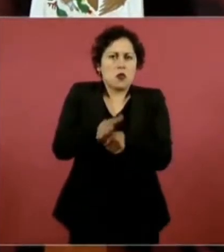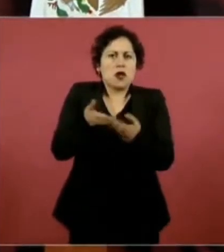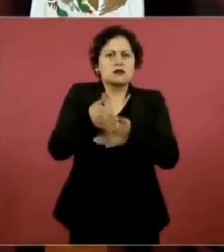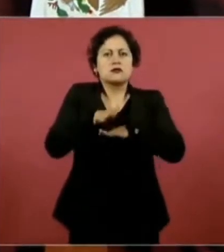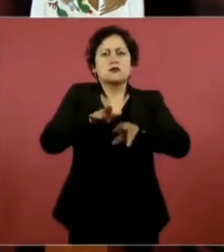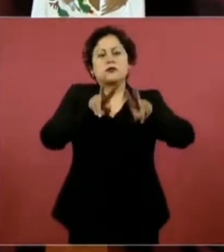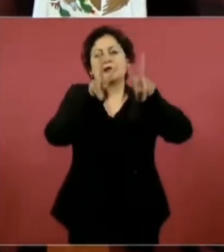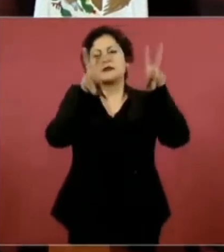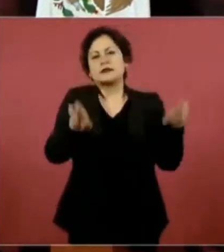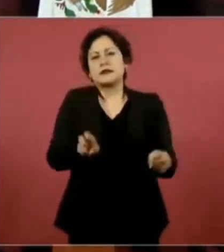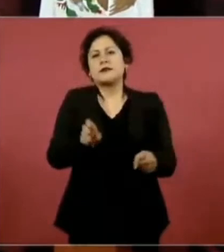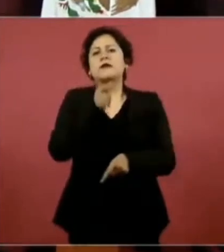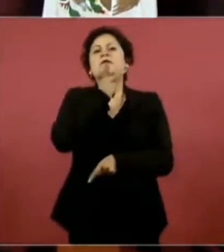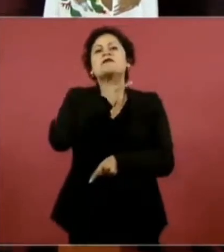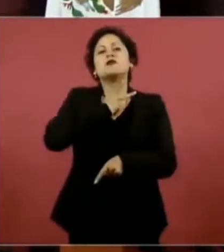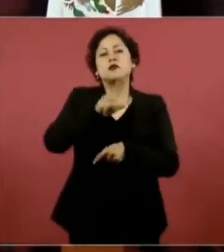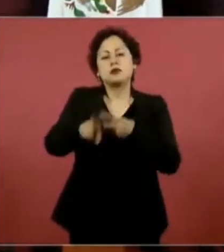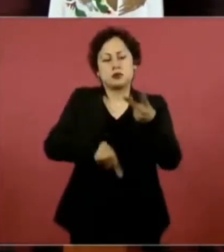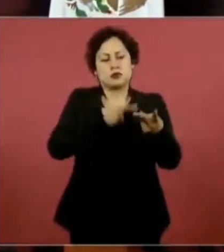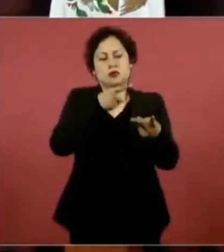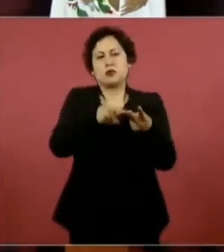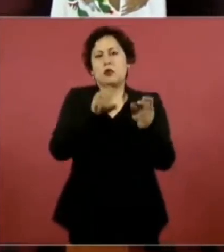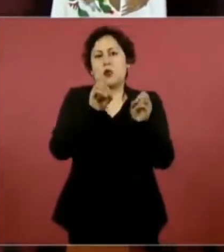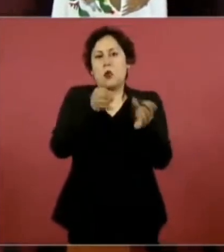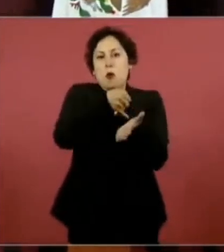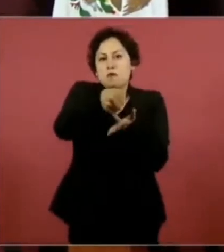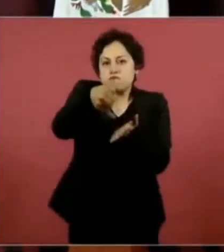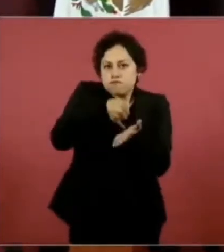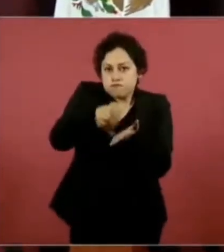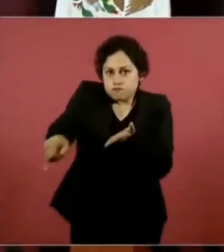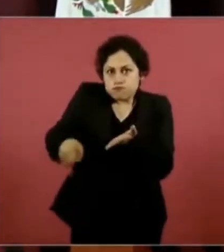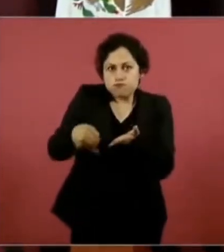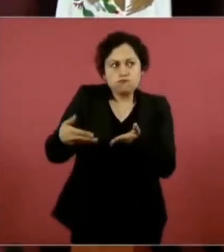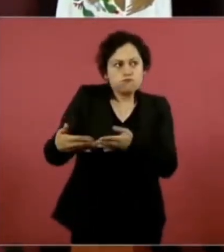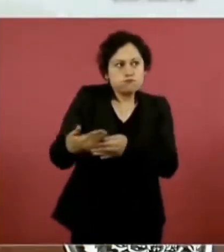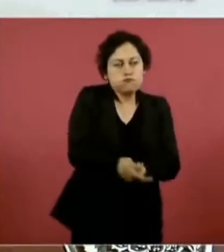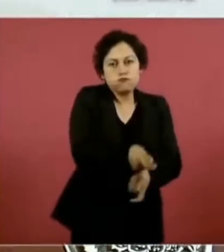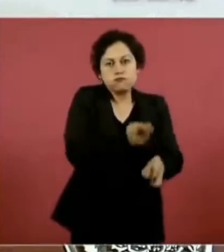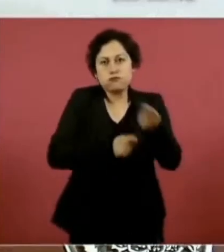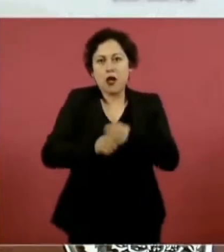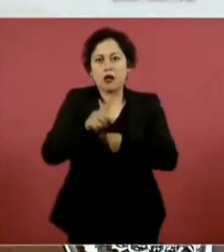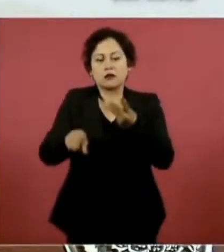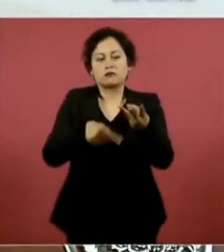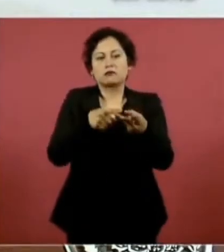de política agropecuaria, en educación, en salud,